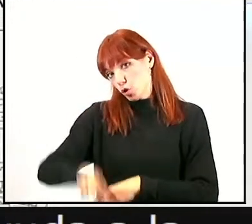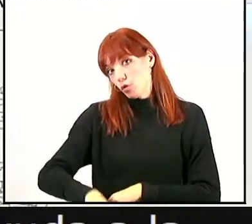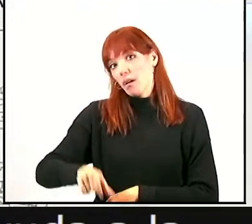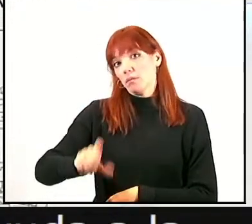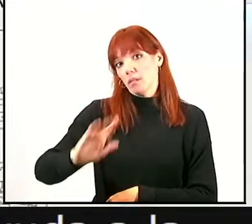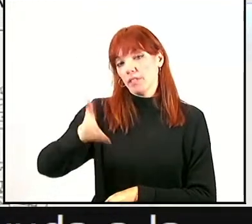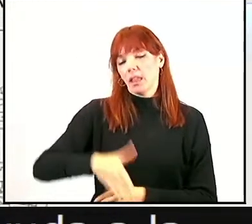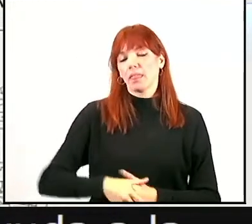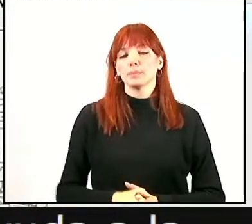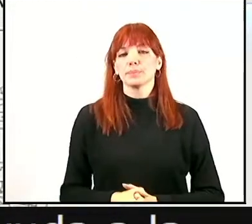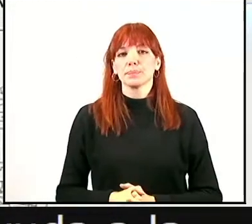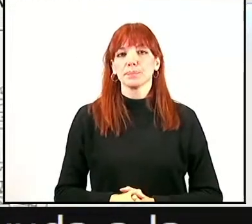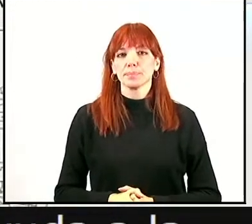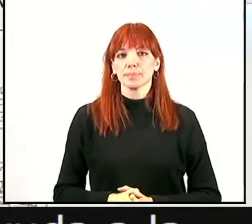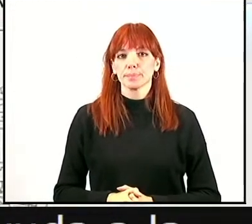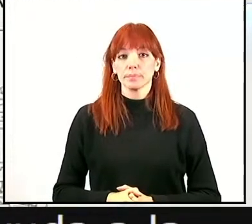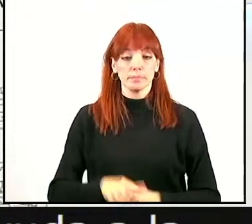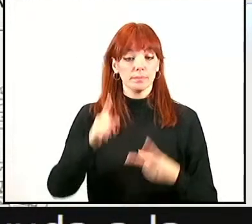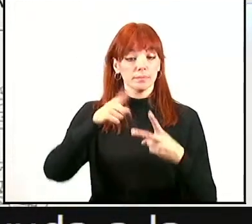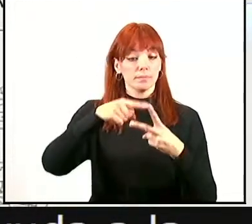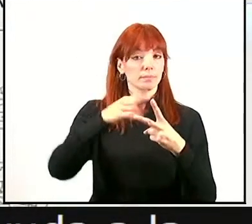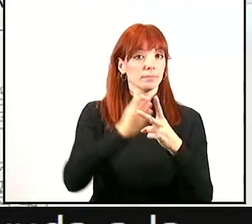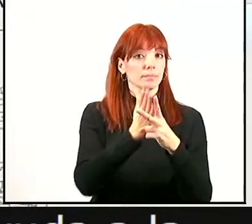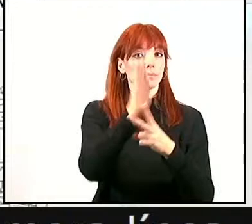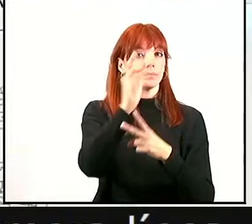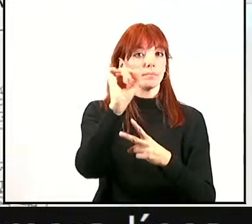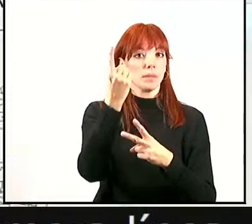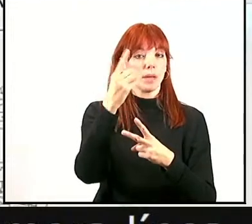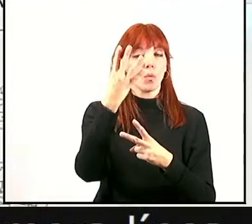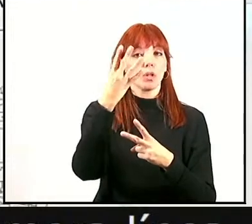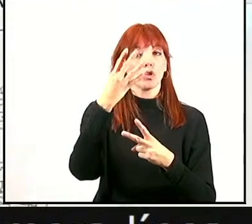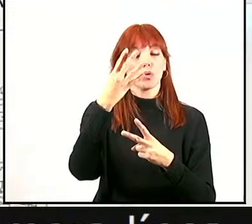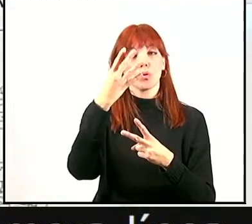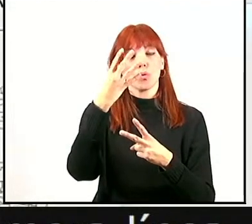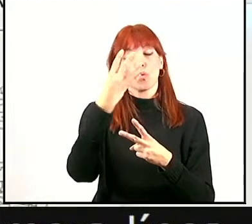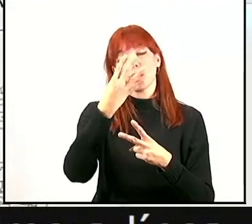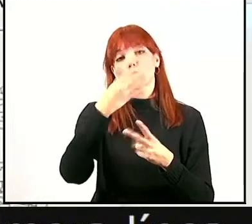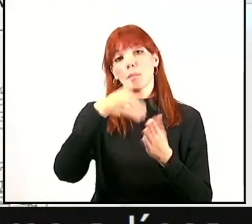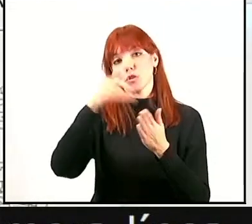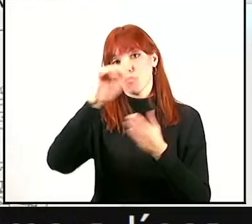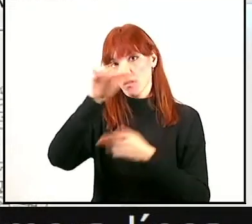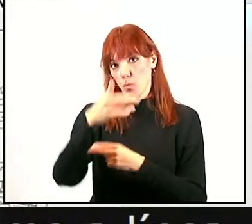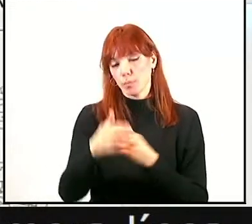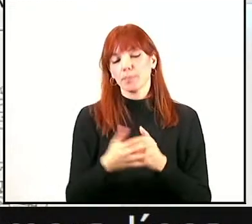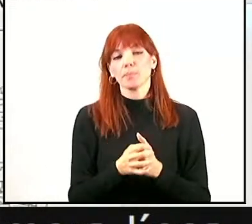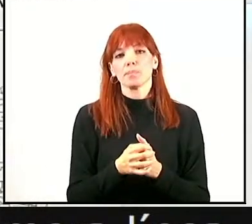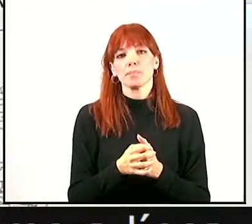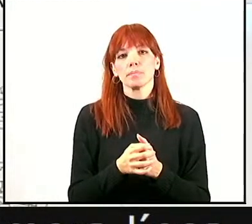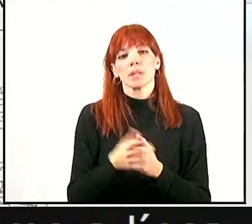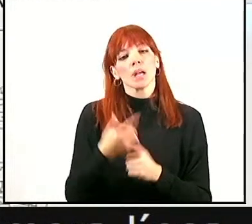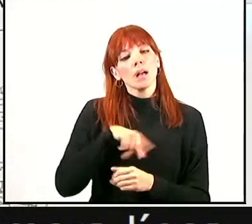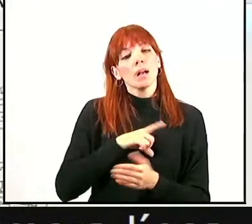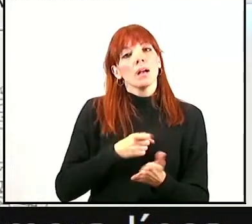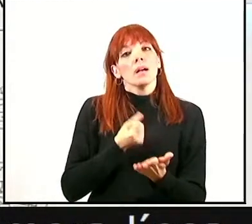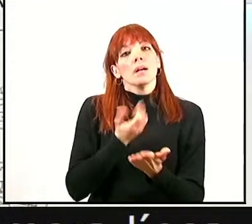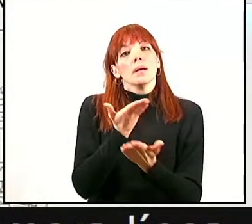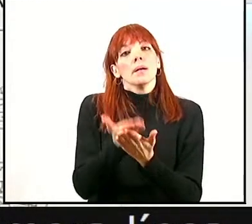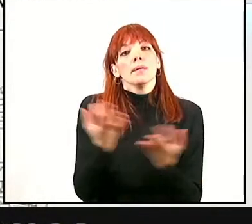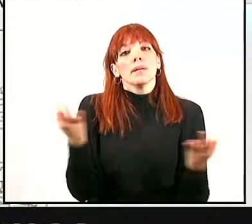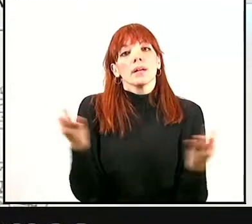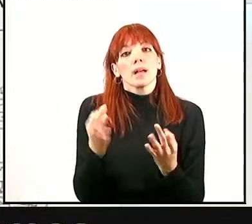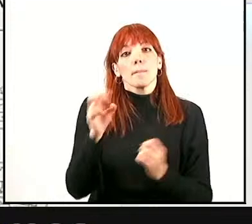afectada. Esta es la primera línea de 4 millones de euros. ¿Qué es lo que estamos pidiendo? Pues lo que estamos pidiendo es al resto de los